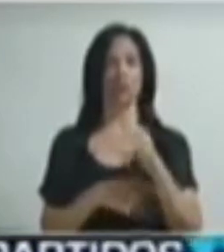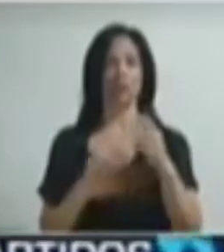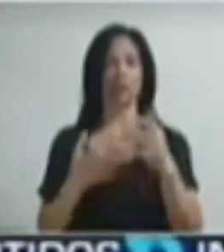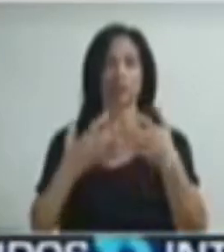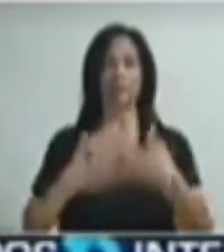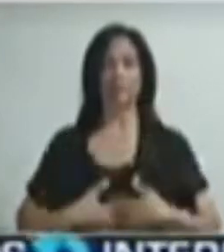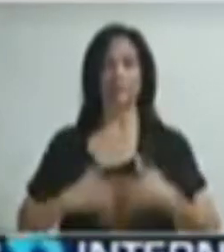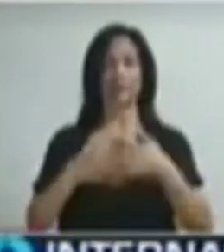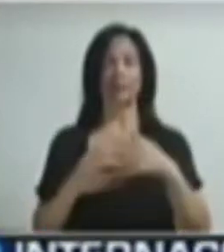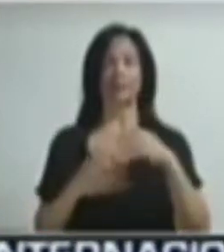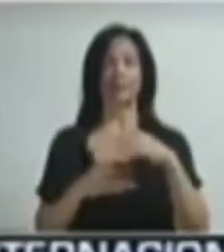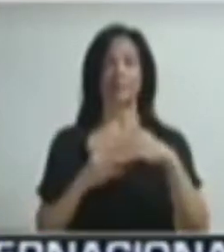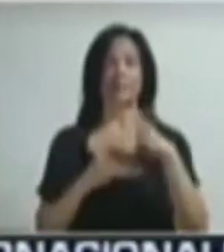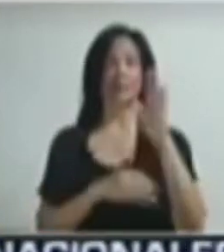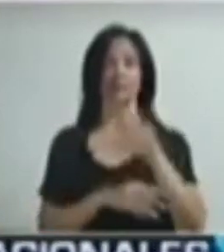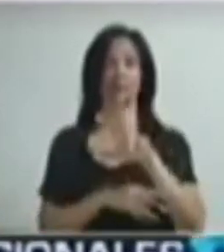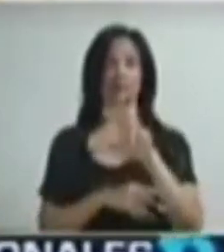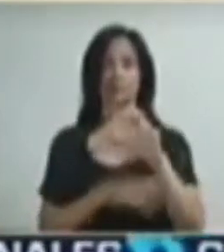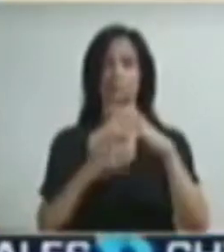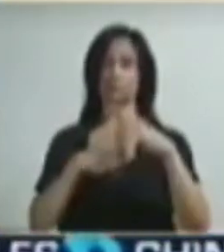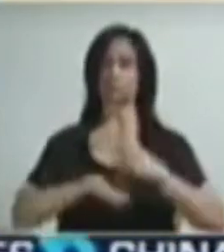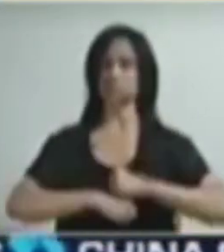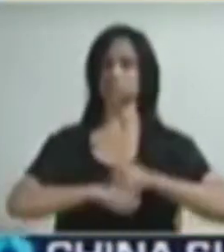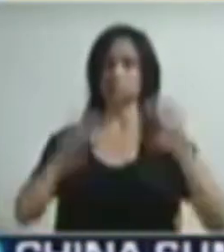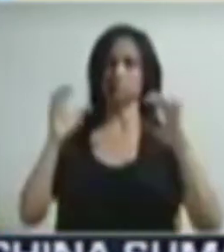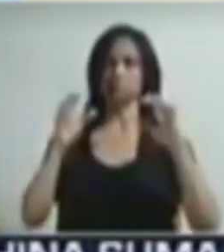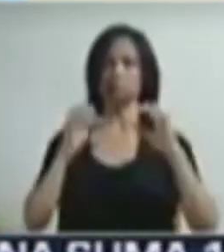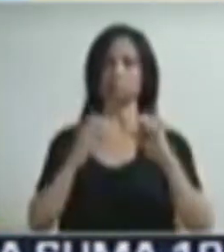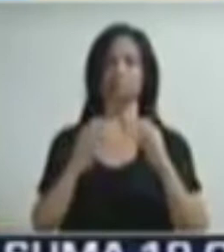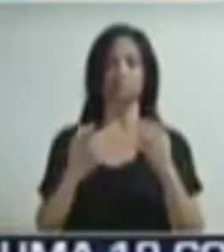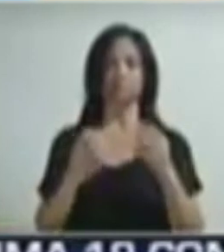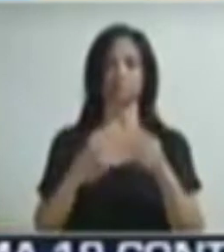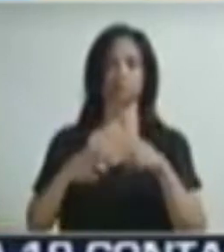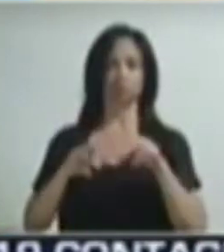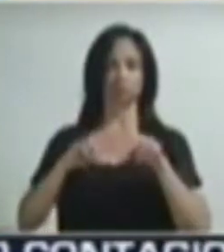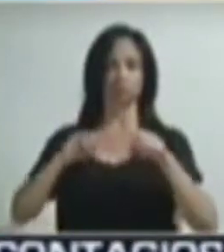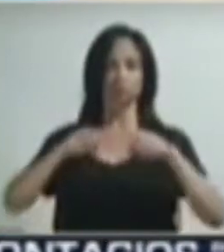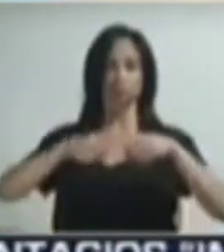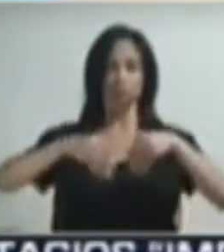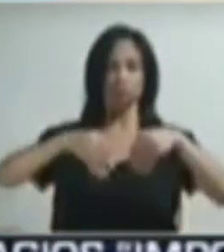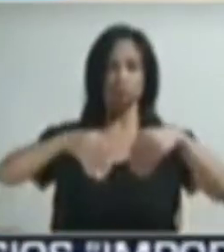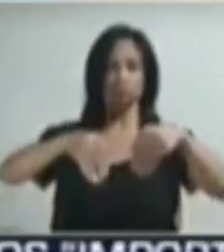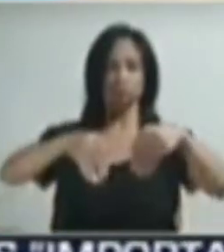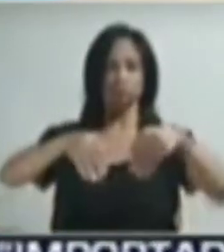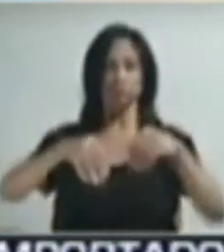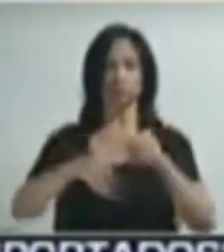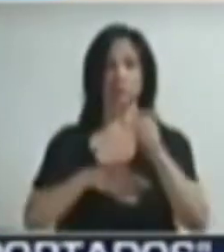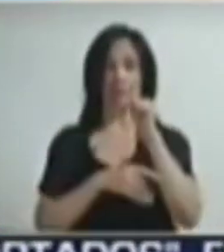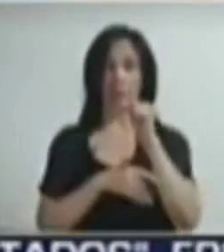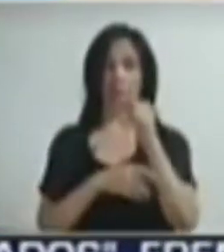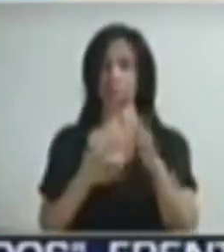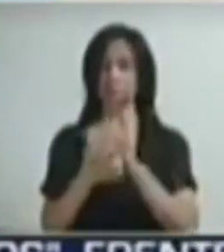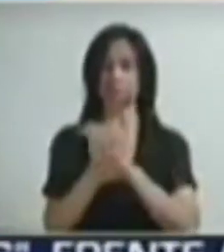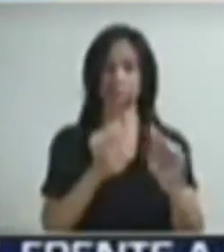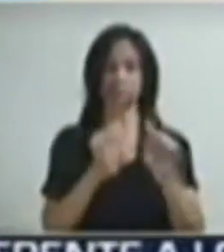de 300 y obviamente tuvo que reventar. Los sistemas de riego estaban totalmente deteriorados, o sea, aparentemente